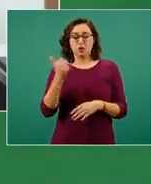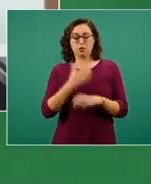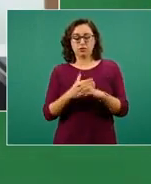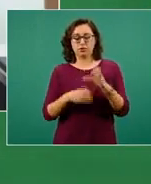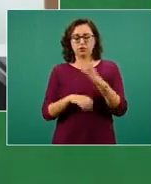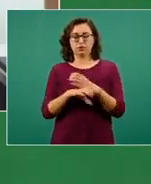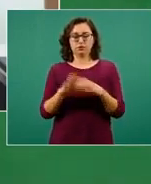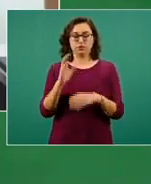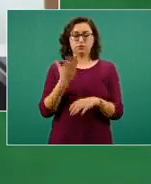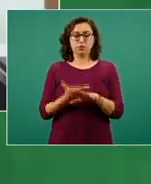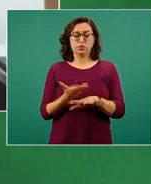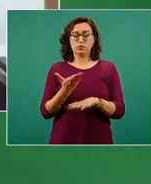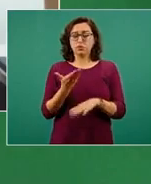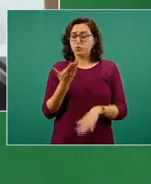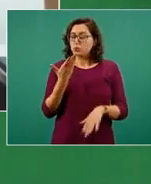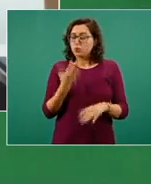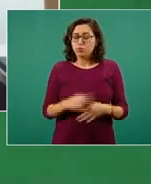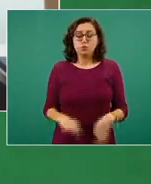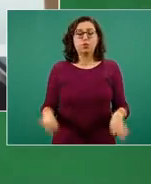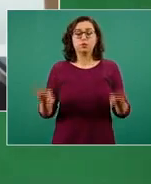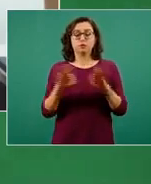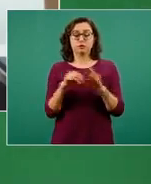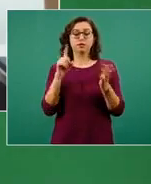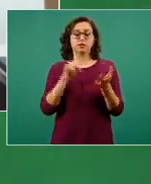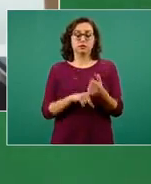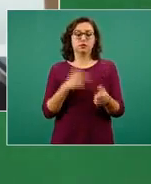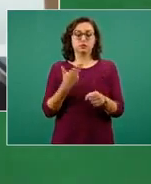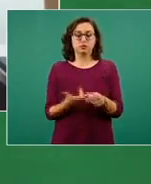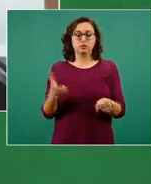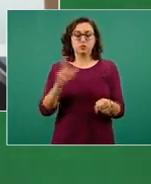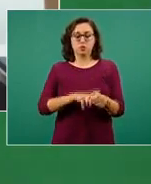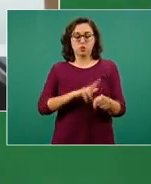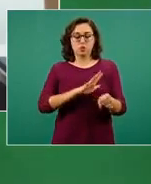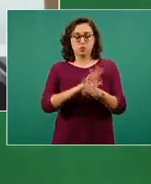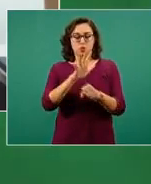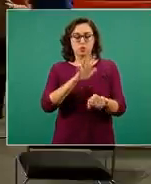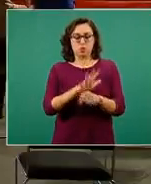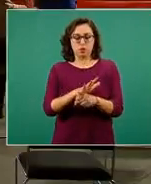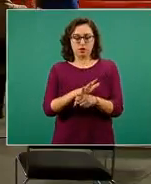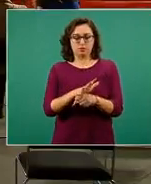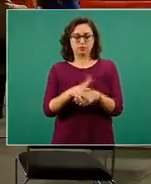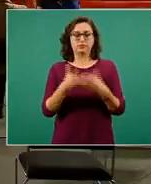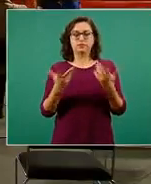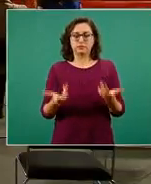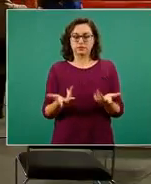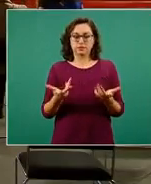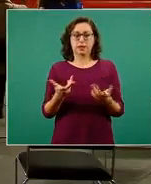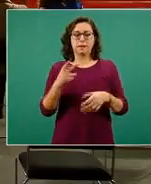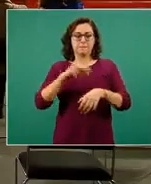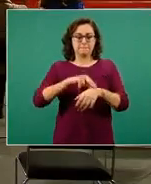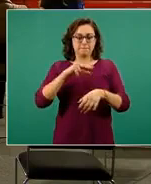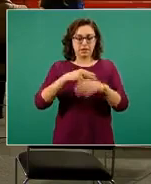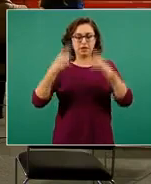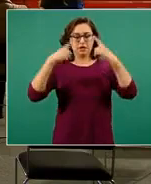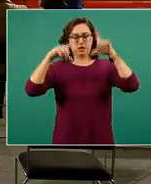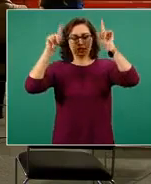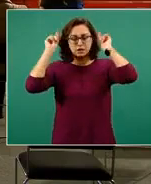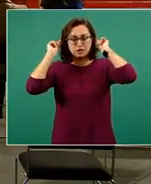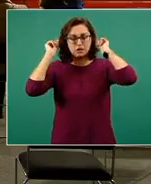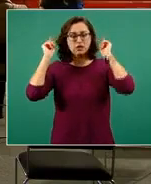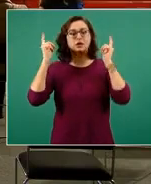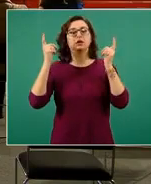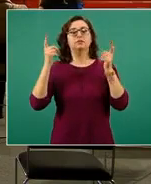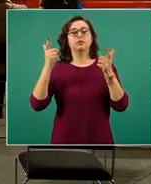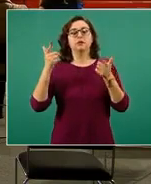en la atención primaria de la salud a nivel de los hospitales fue el brindar el equipo de protección a los médicos, enfermeras,